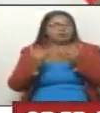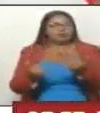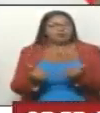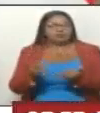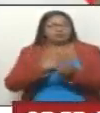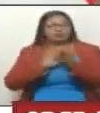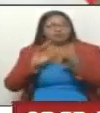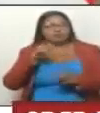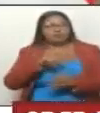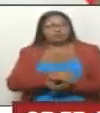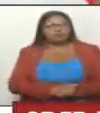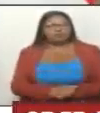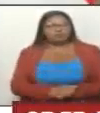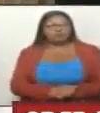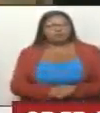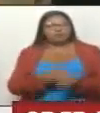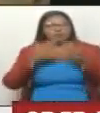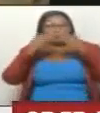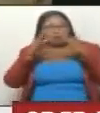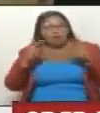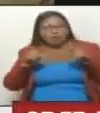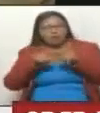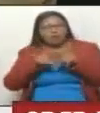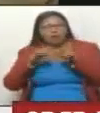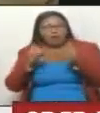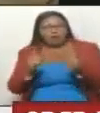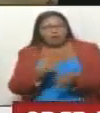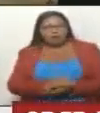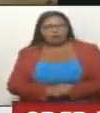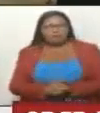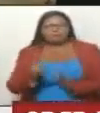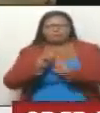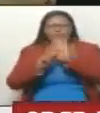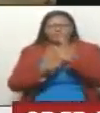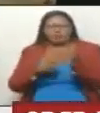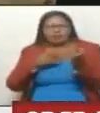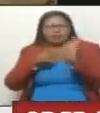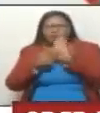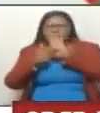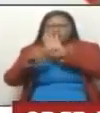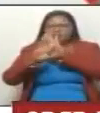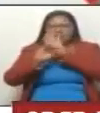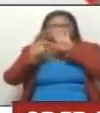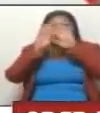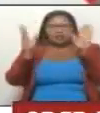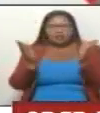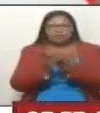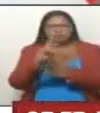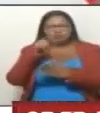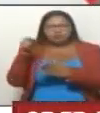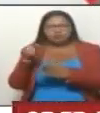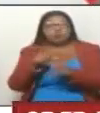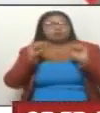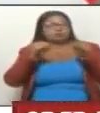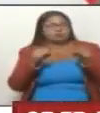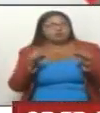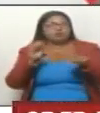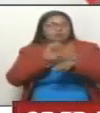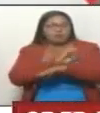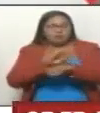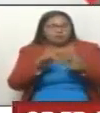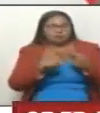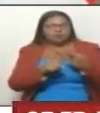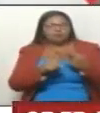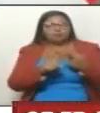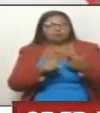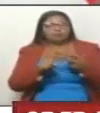de la soberanía popular. ¿Es nuestra Constitución una referencia en el mundo? Sí, como no, lo fue para Ecuador, lo